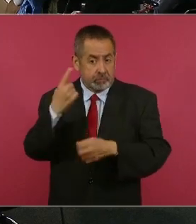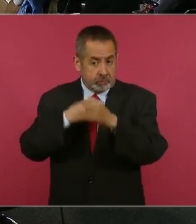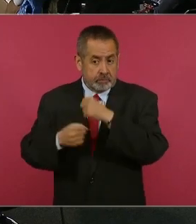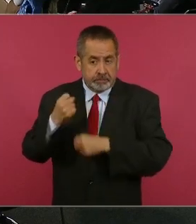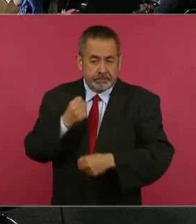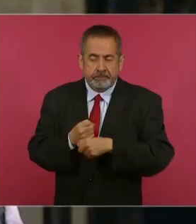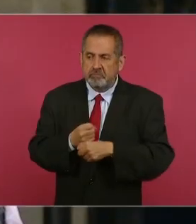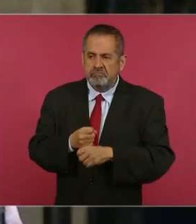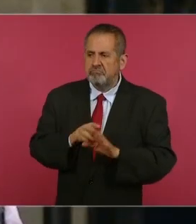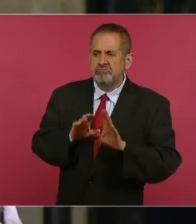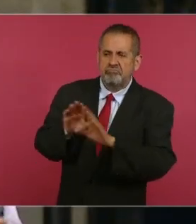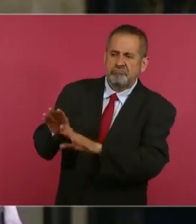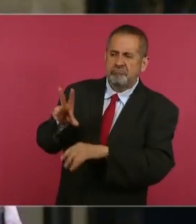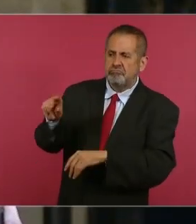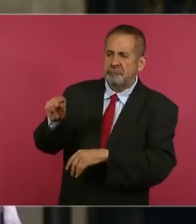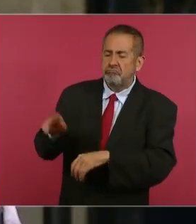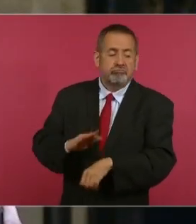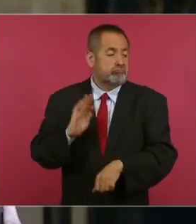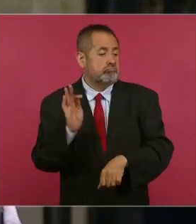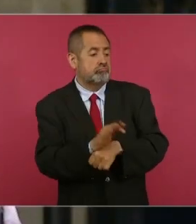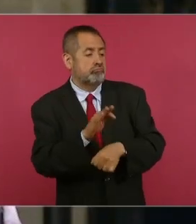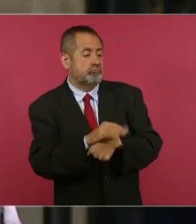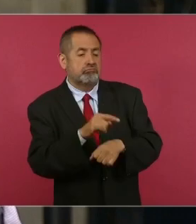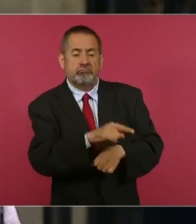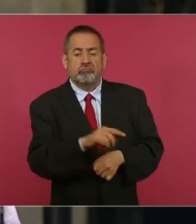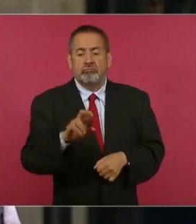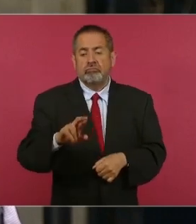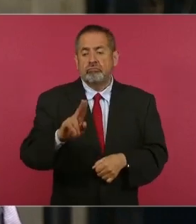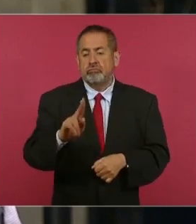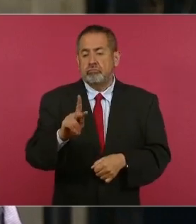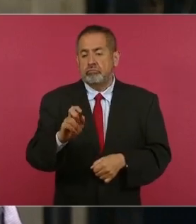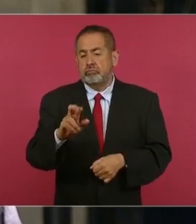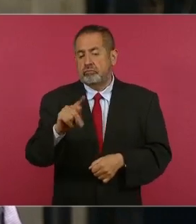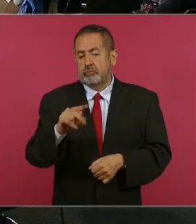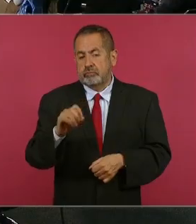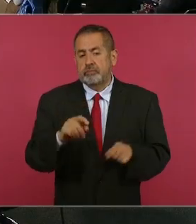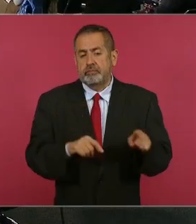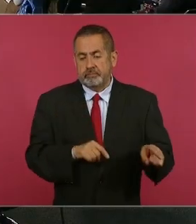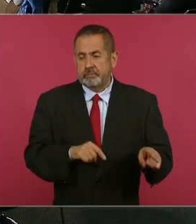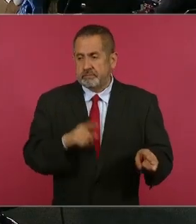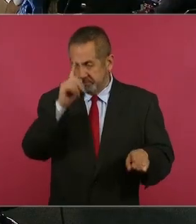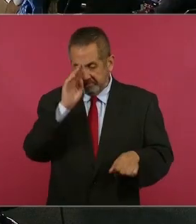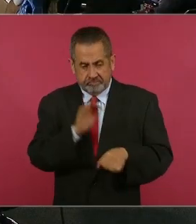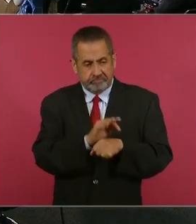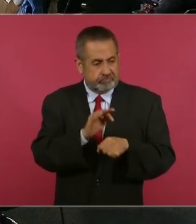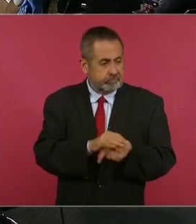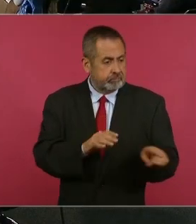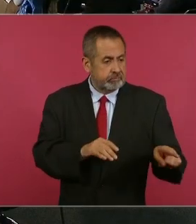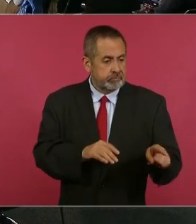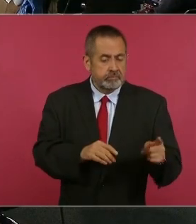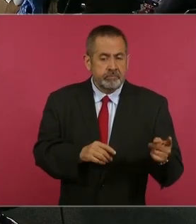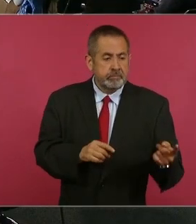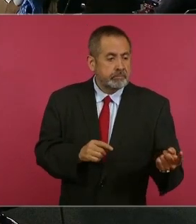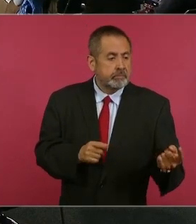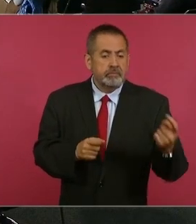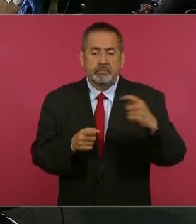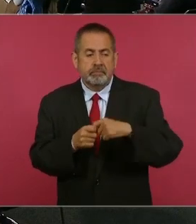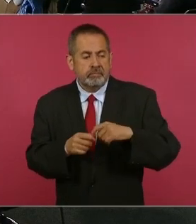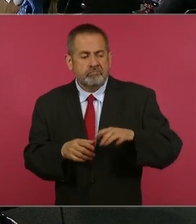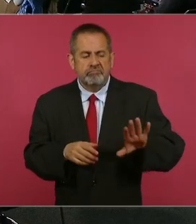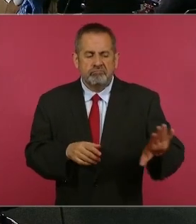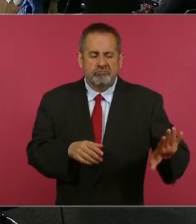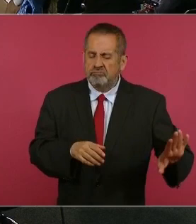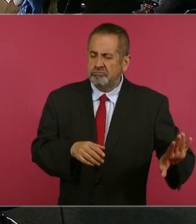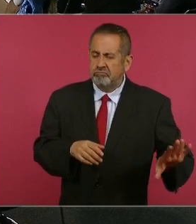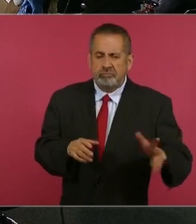estado amparando al ciudadano Ruperto Cobo Yáñez para que no se reincorpore al programa de vectores, eso